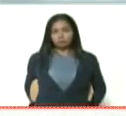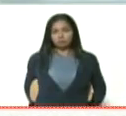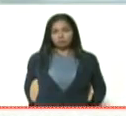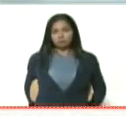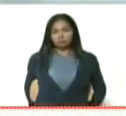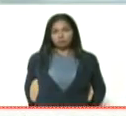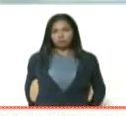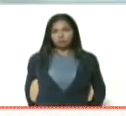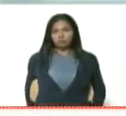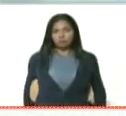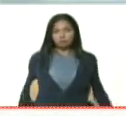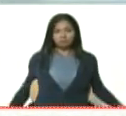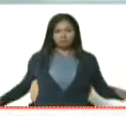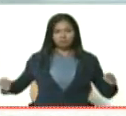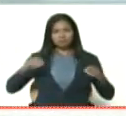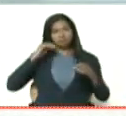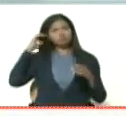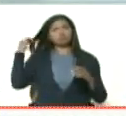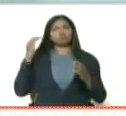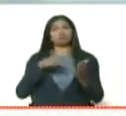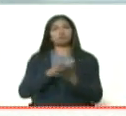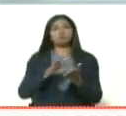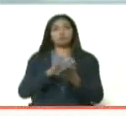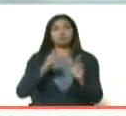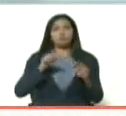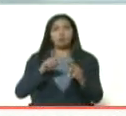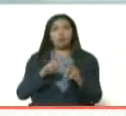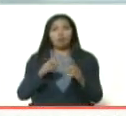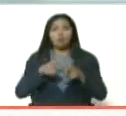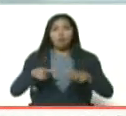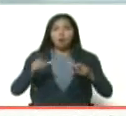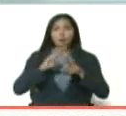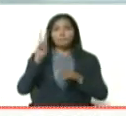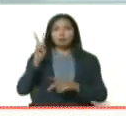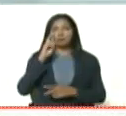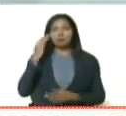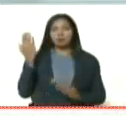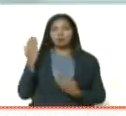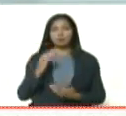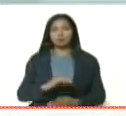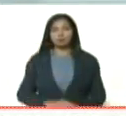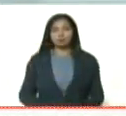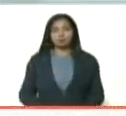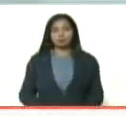produciendo para garantizarle los CLAP a la familia venezolana. Adelante, gobernador Calles.